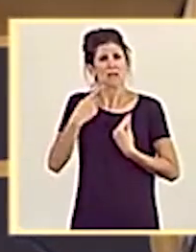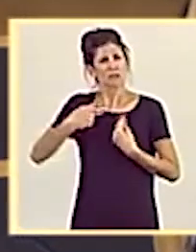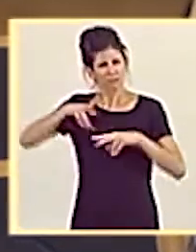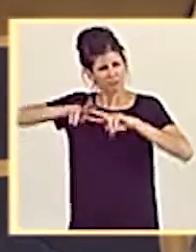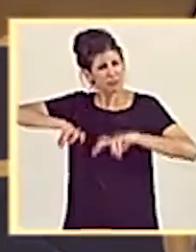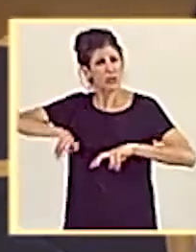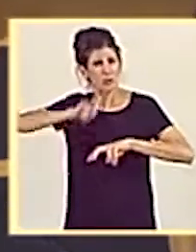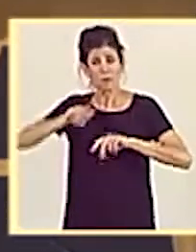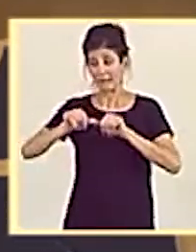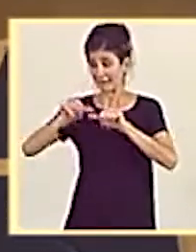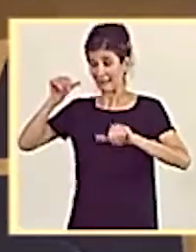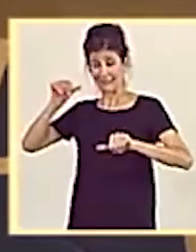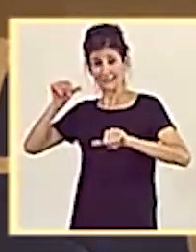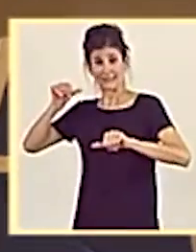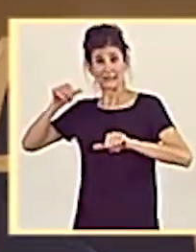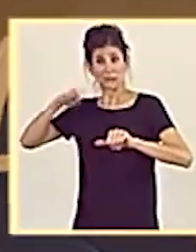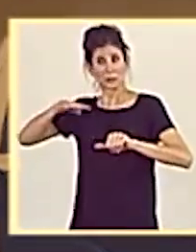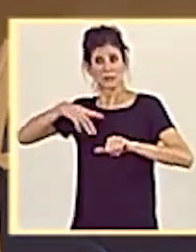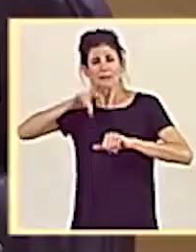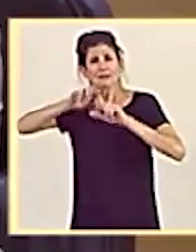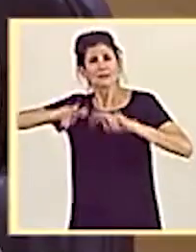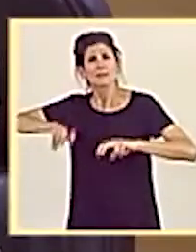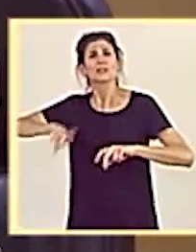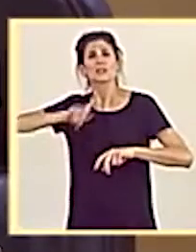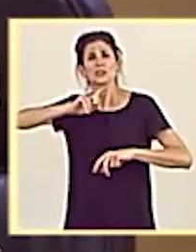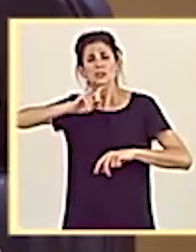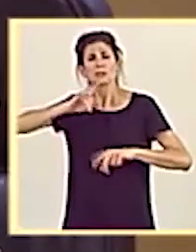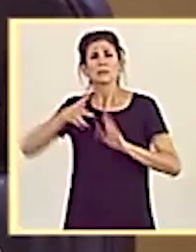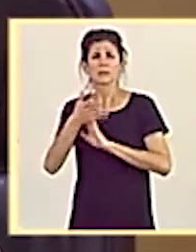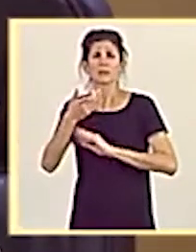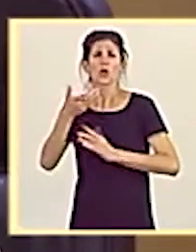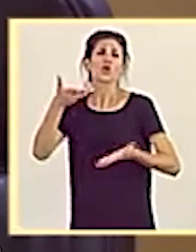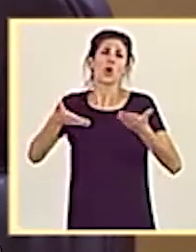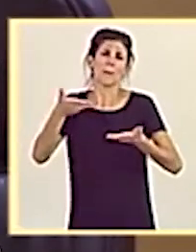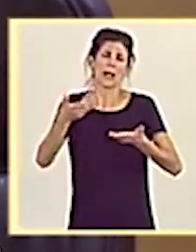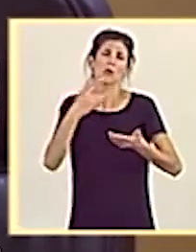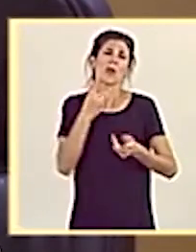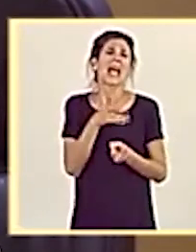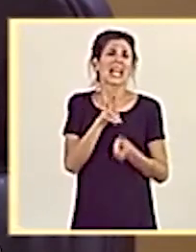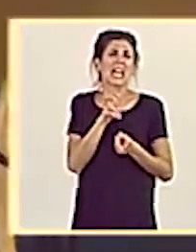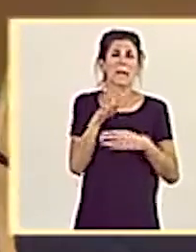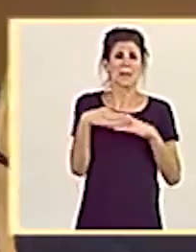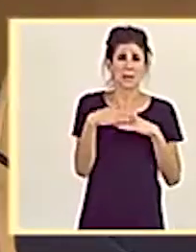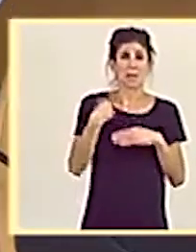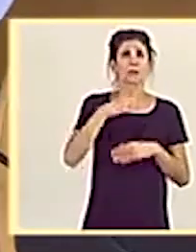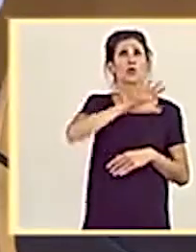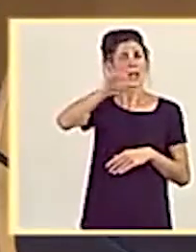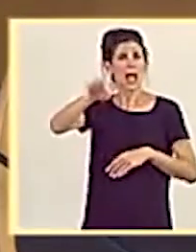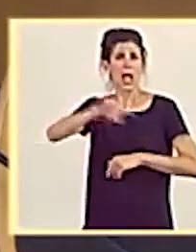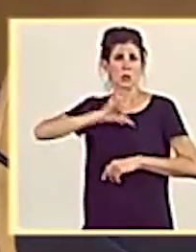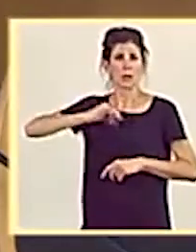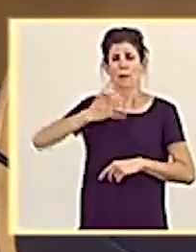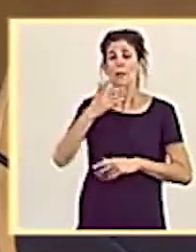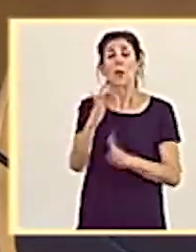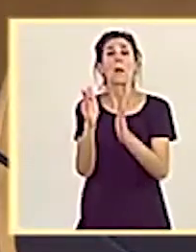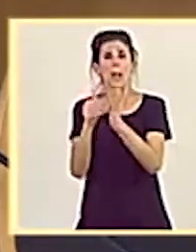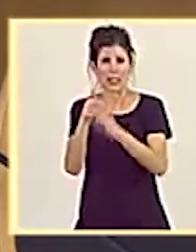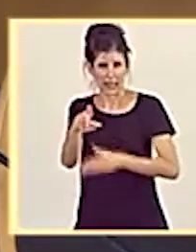estos 4 meses, comparemos, por ejemplo, con el despliegue de una renta mínima en una comunidad autónoma. Por ejemplo, la